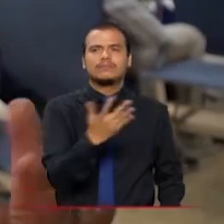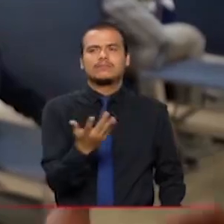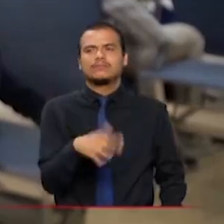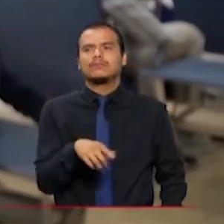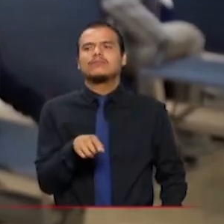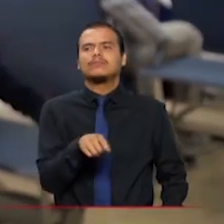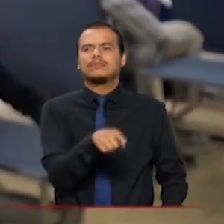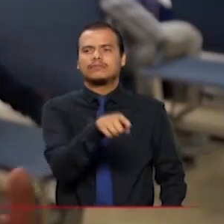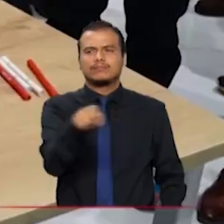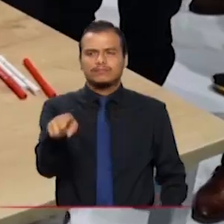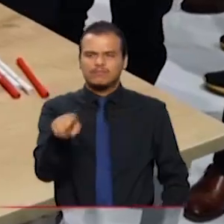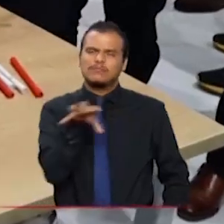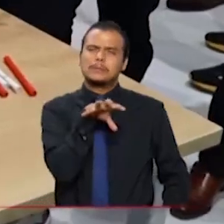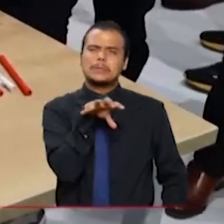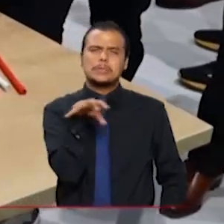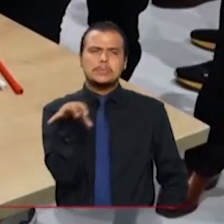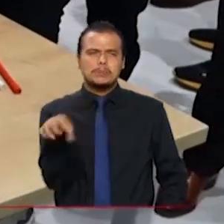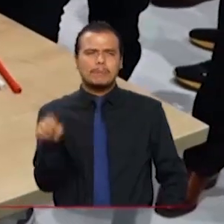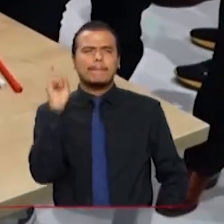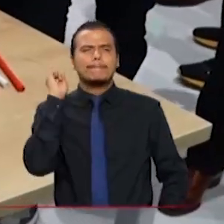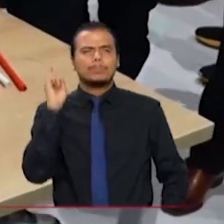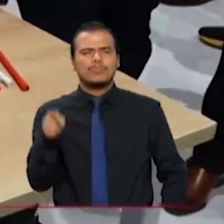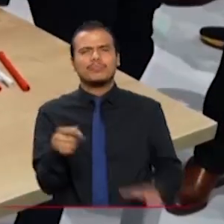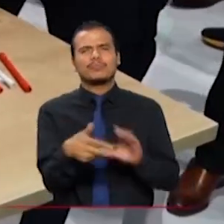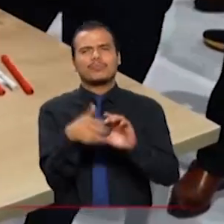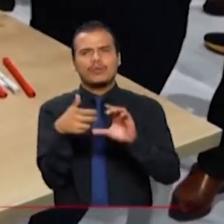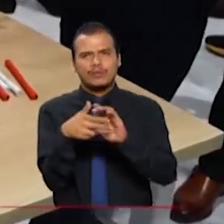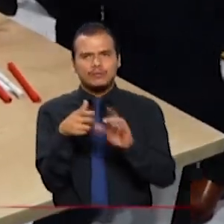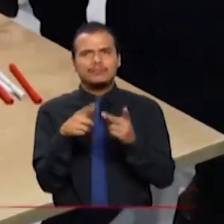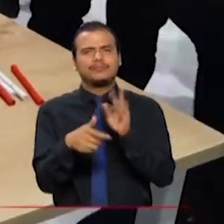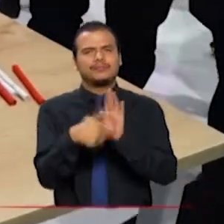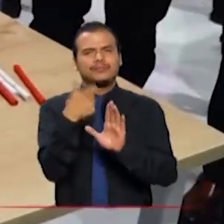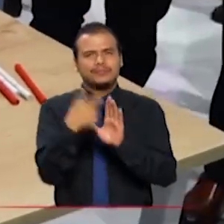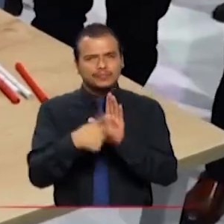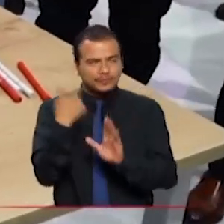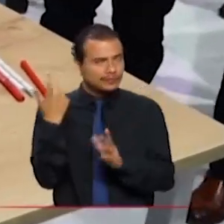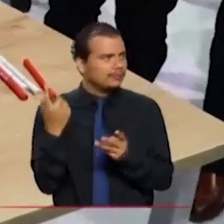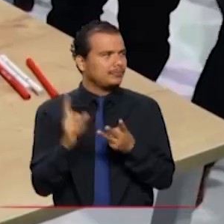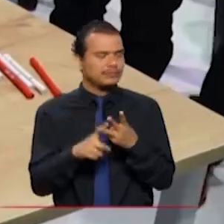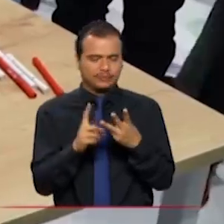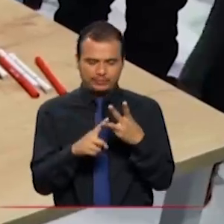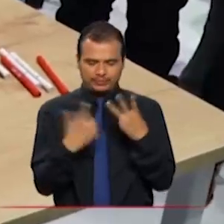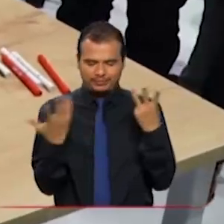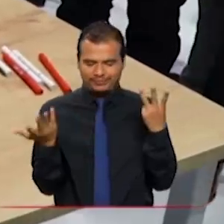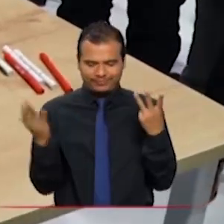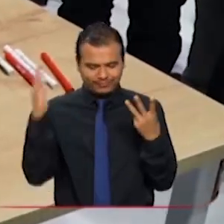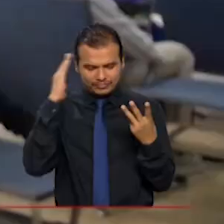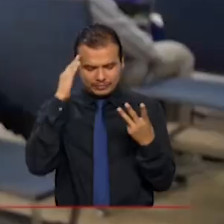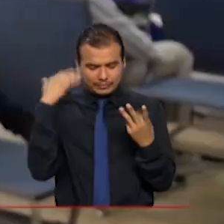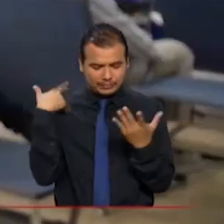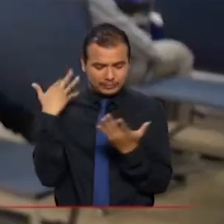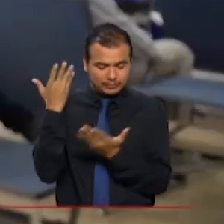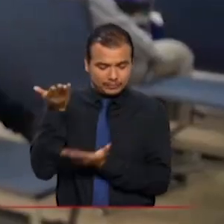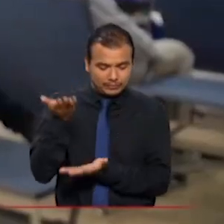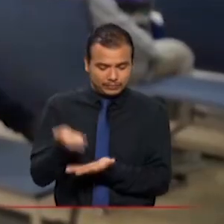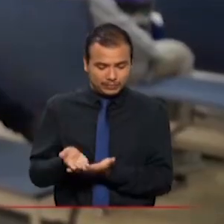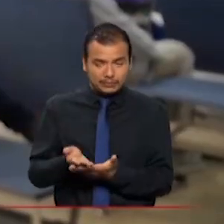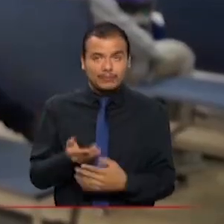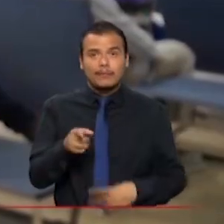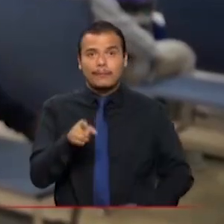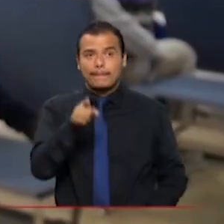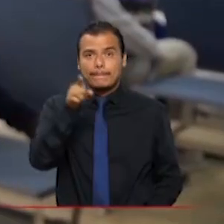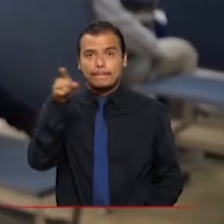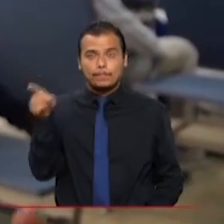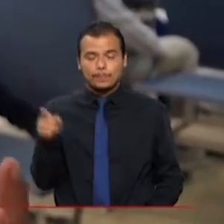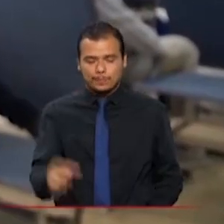sido degradada precisamente por la minería, por la coca, por la degradación que se ha generado en muchas ocasiones por